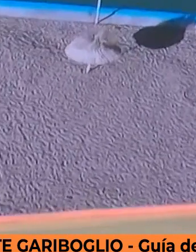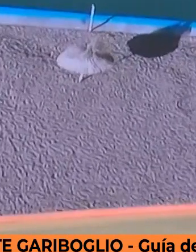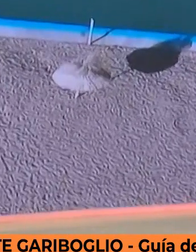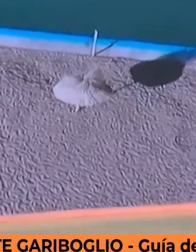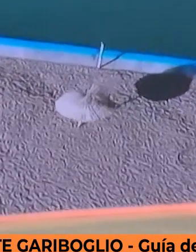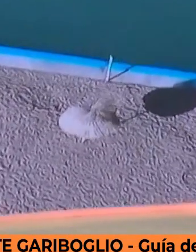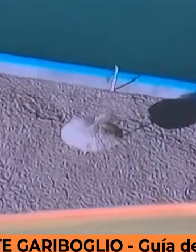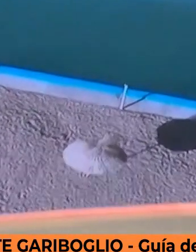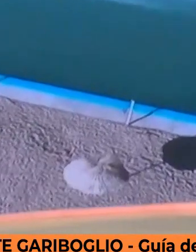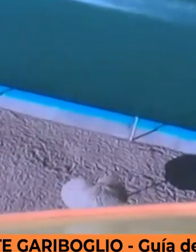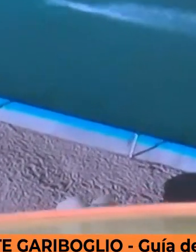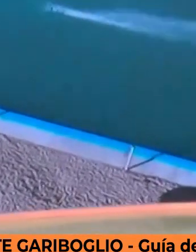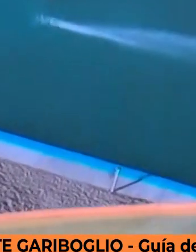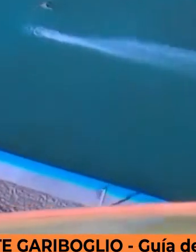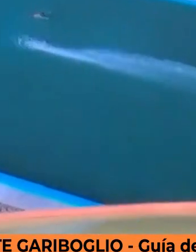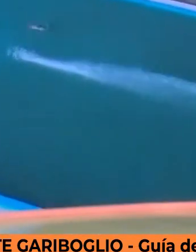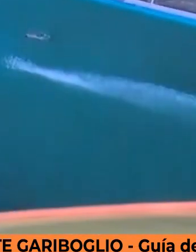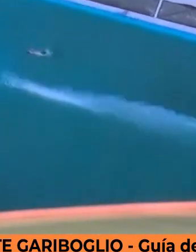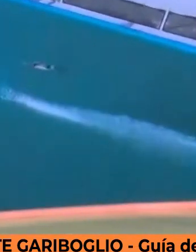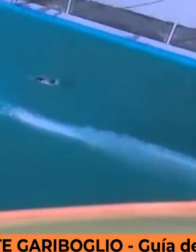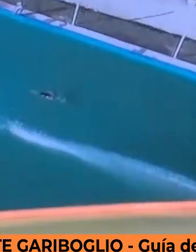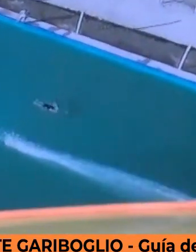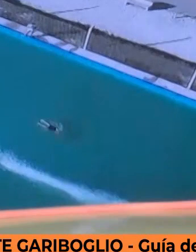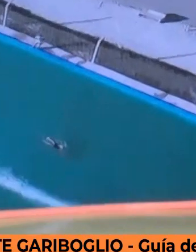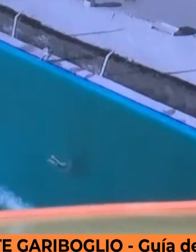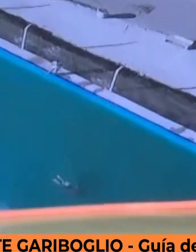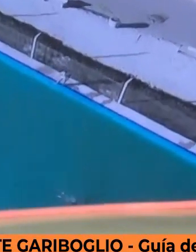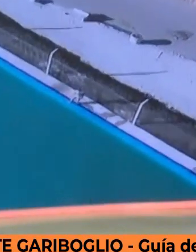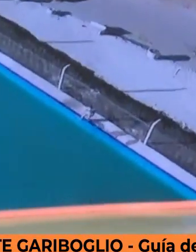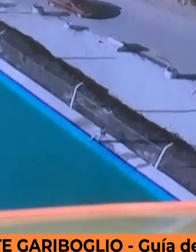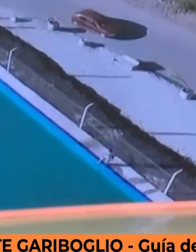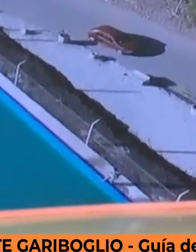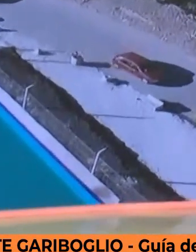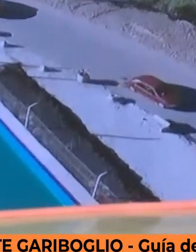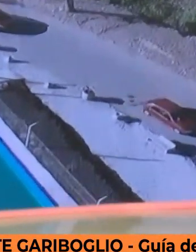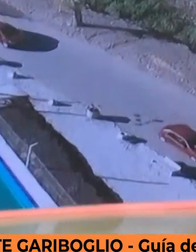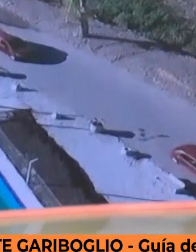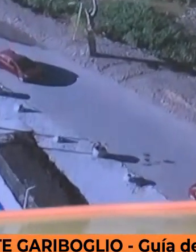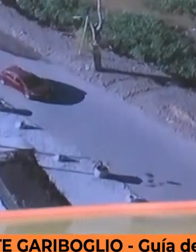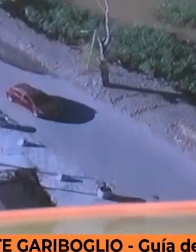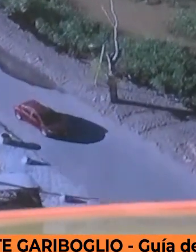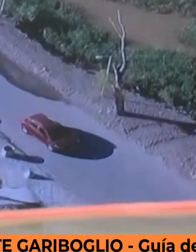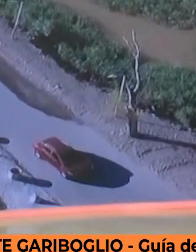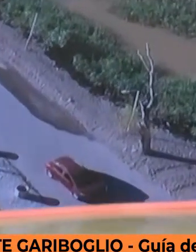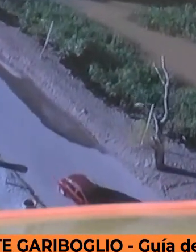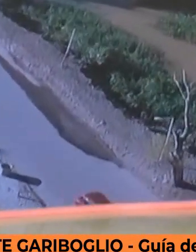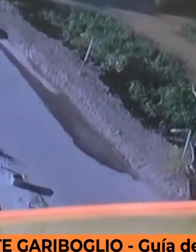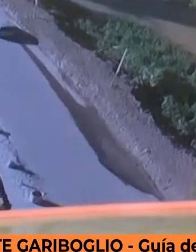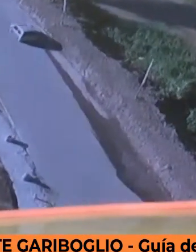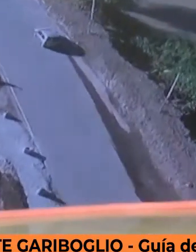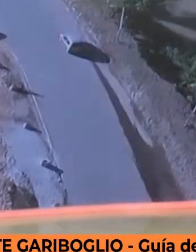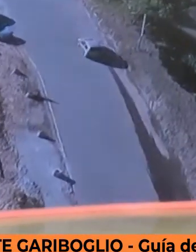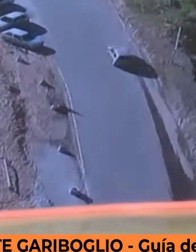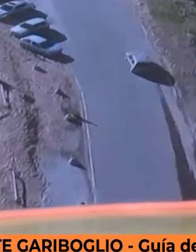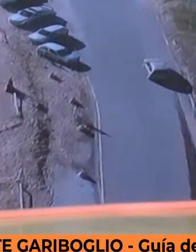Hola, buenas tardes, Florencia. Un saludo a toda la audiencia de allí. Sí, la verdad que sí estamos muy, muy contentos. En realidad,